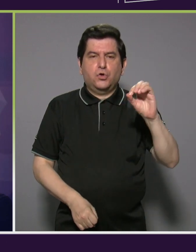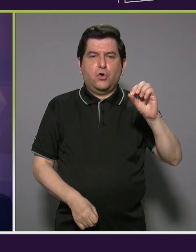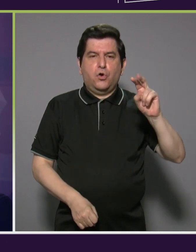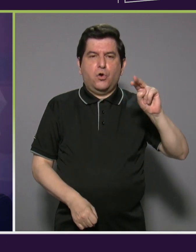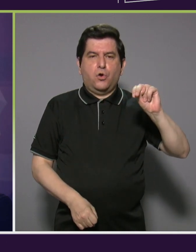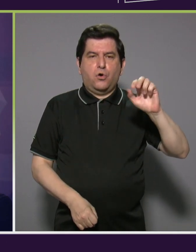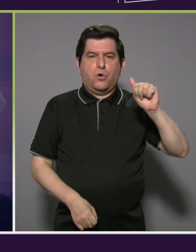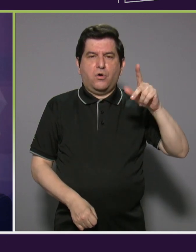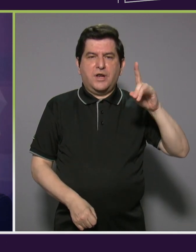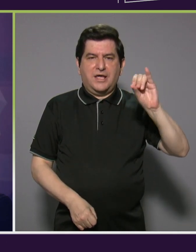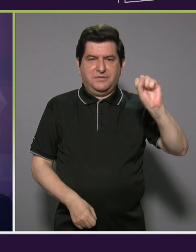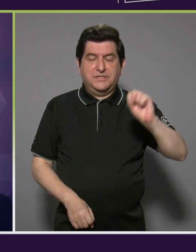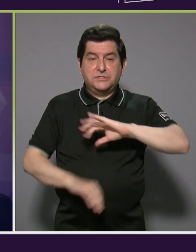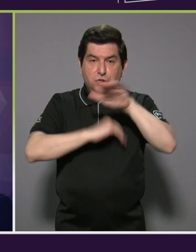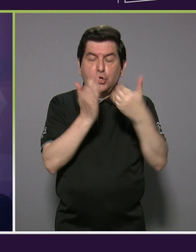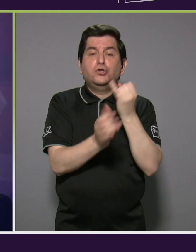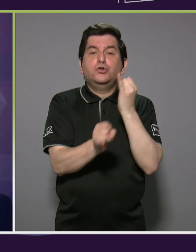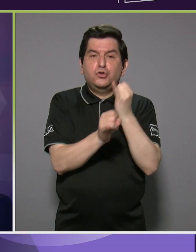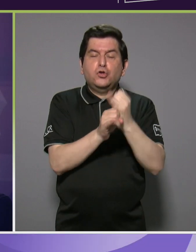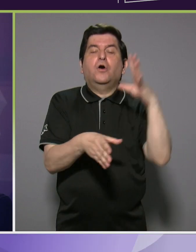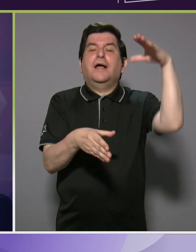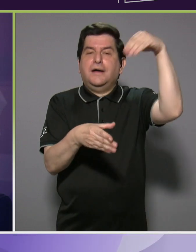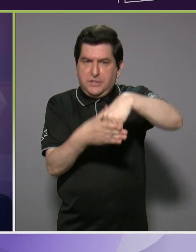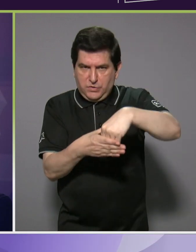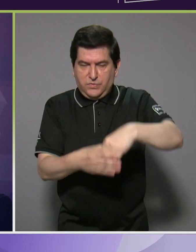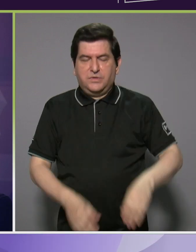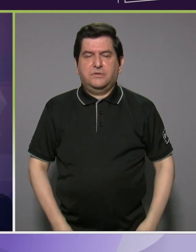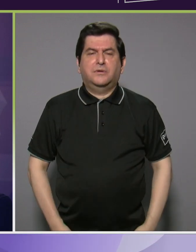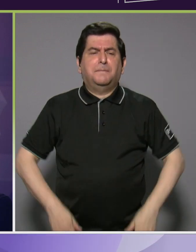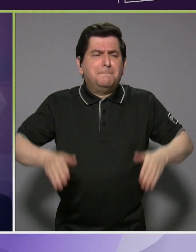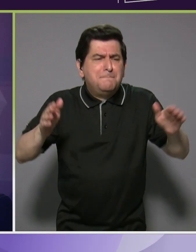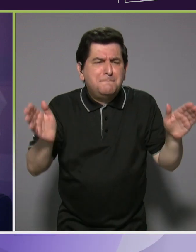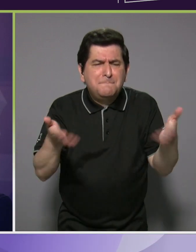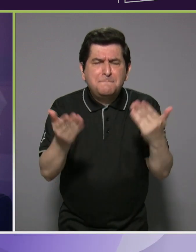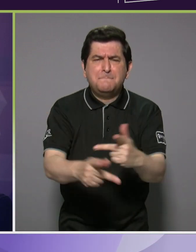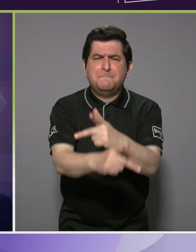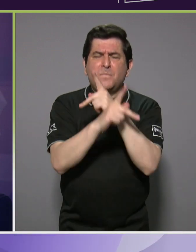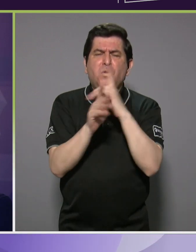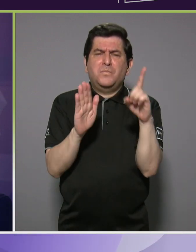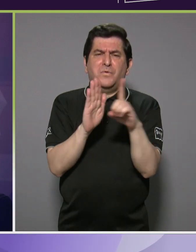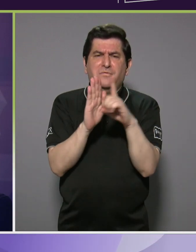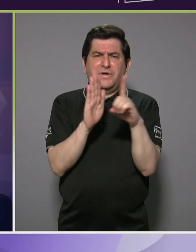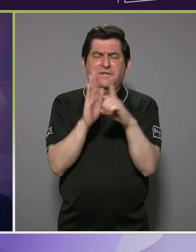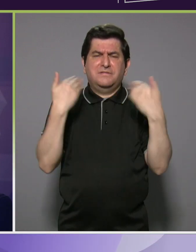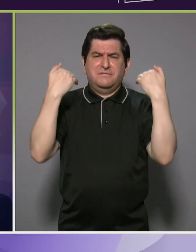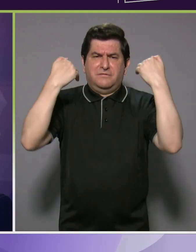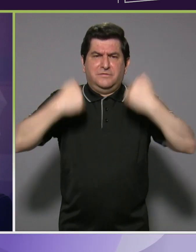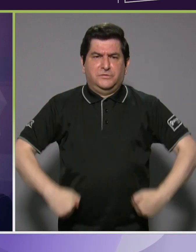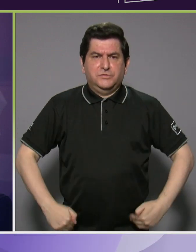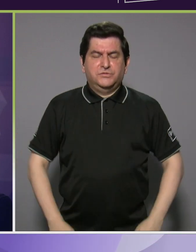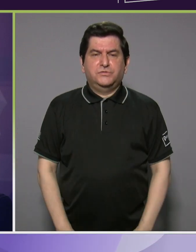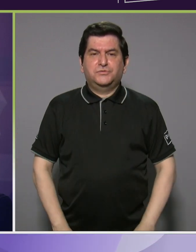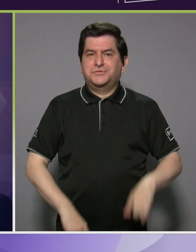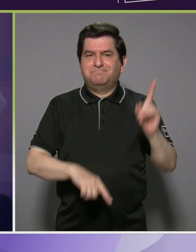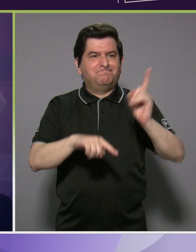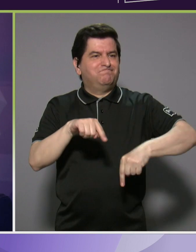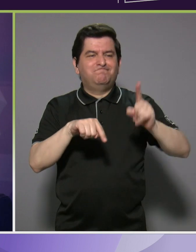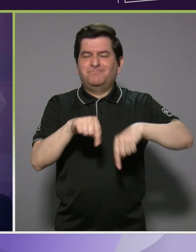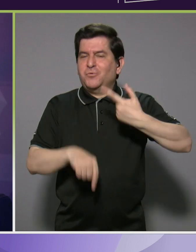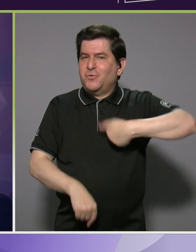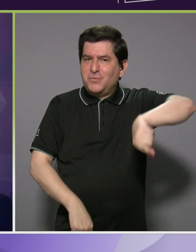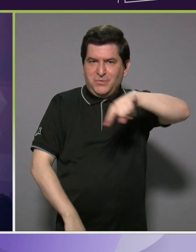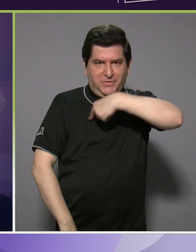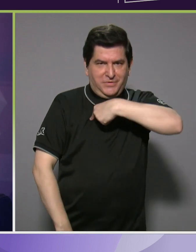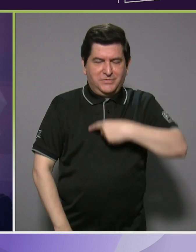son todas las instituciones, el promover, el proteger los derechos humanos. No podemos nosotros